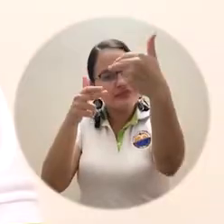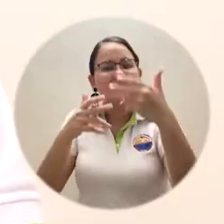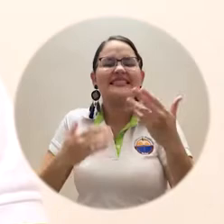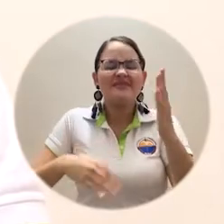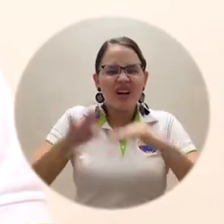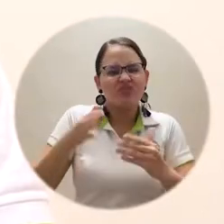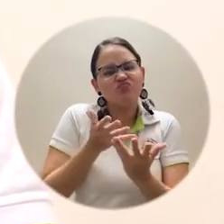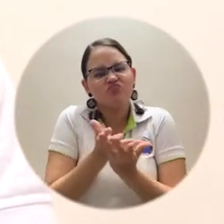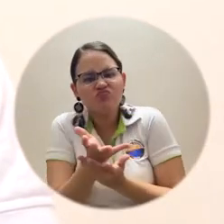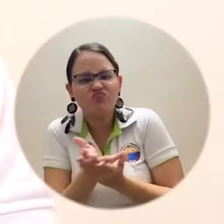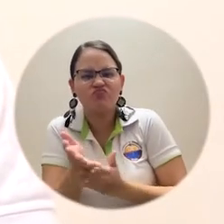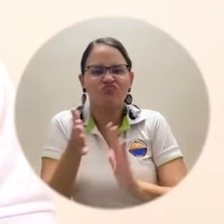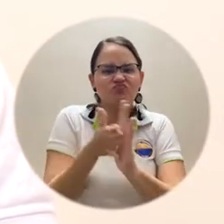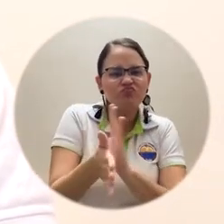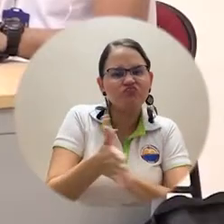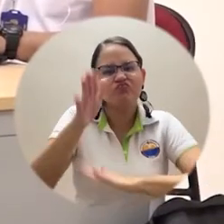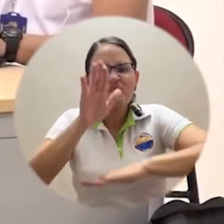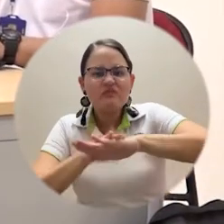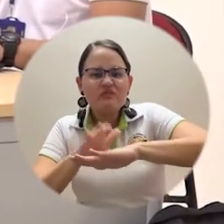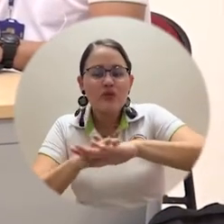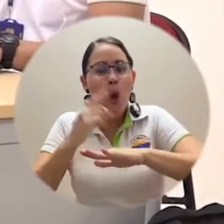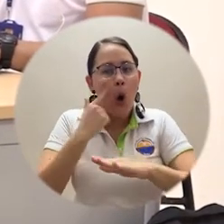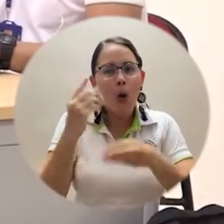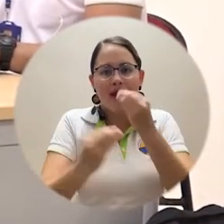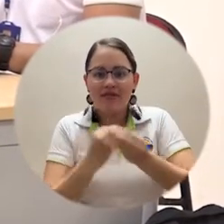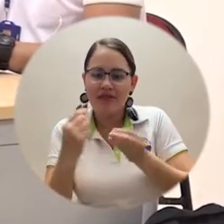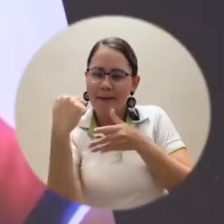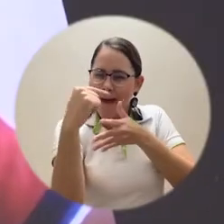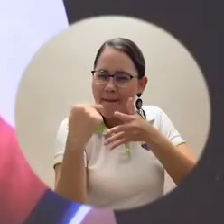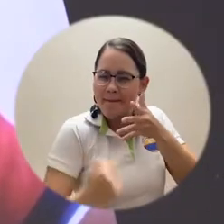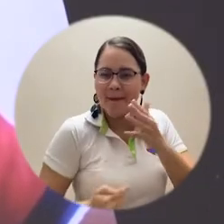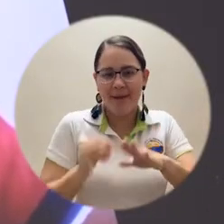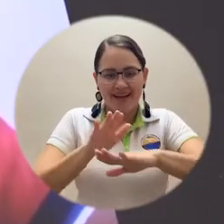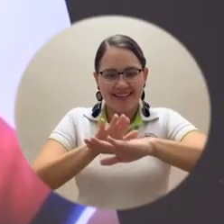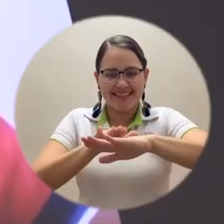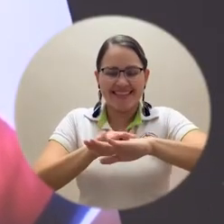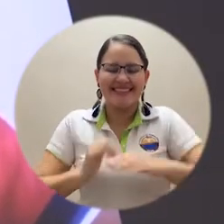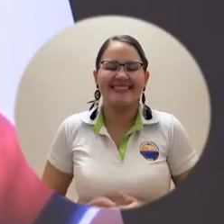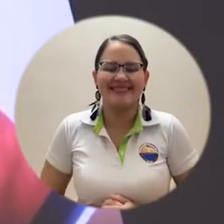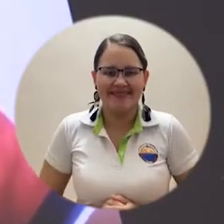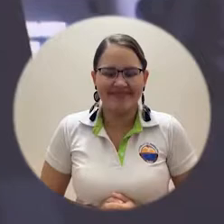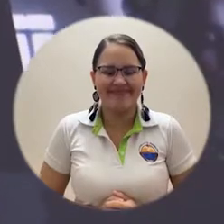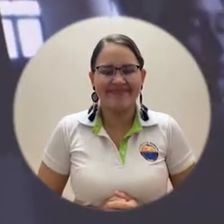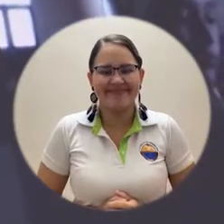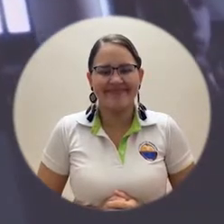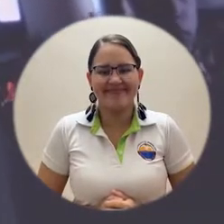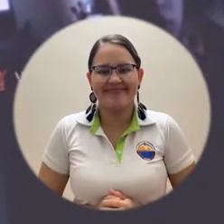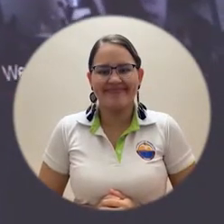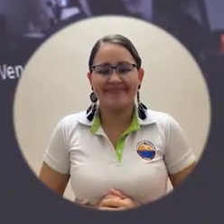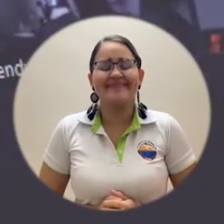asesoría necesaria por parte de la institución para que cumplieran con la diligencia de la manera correcta.